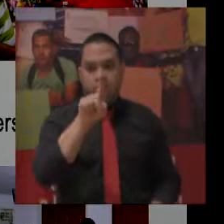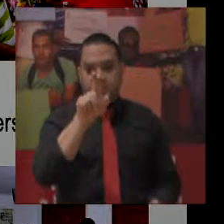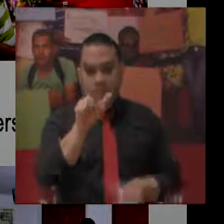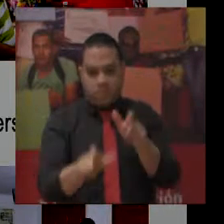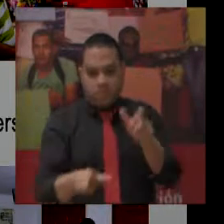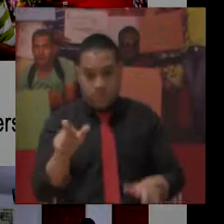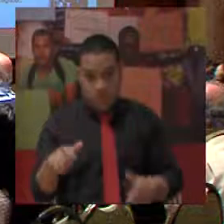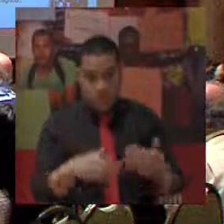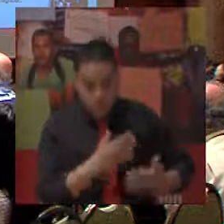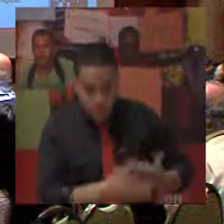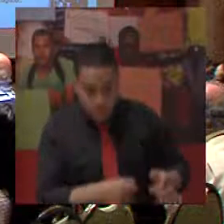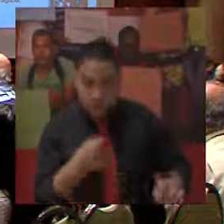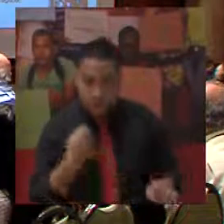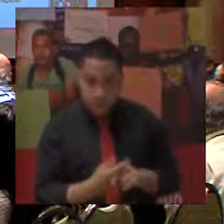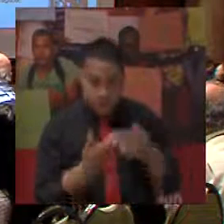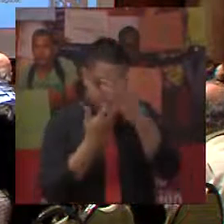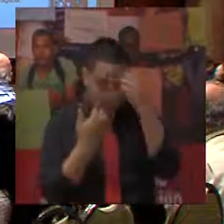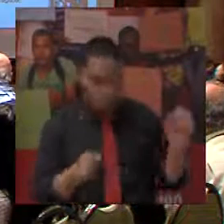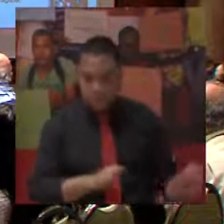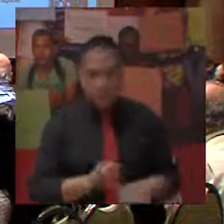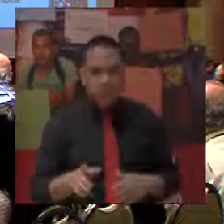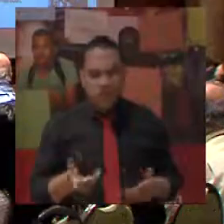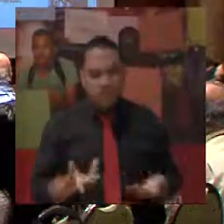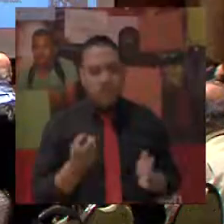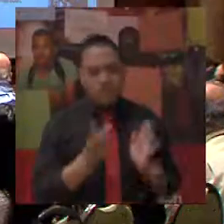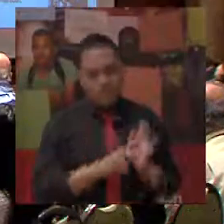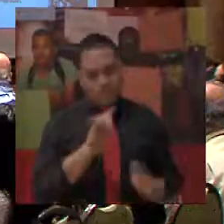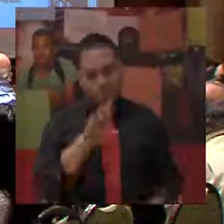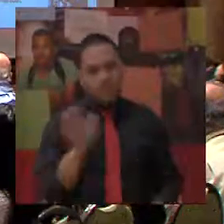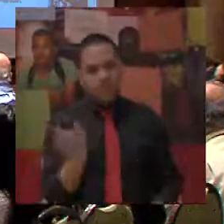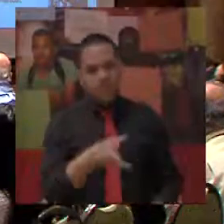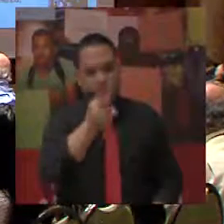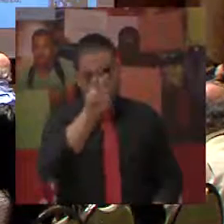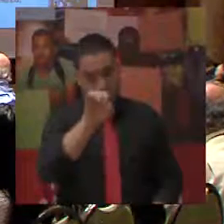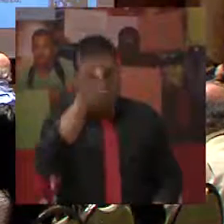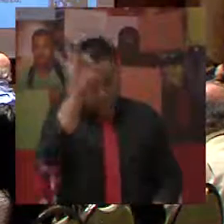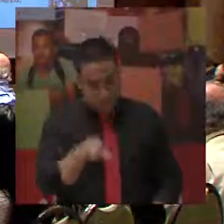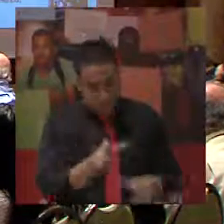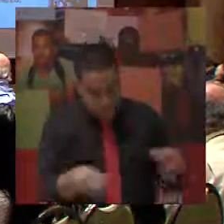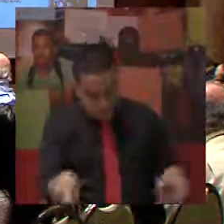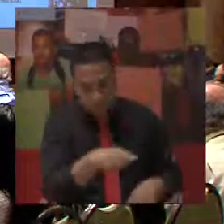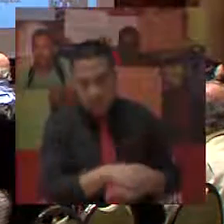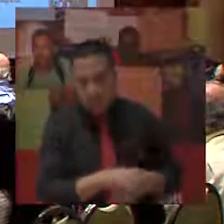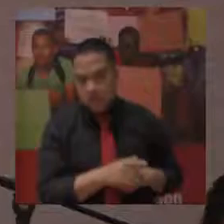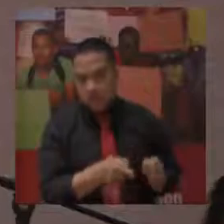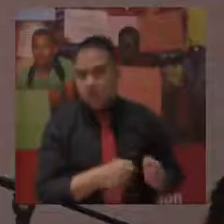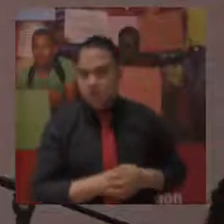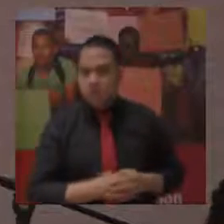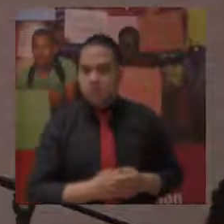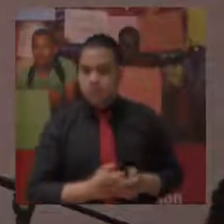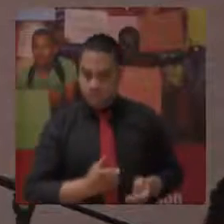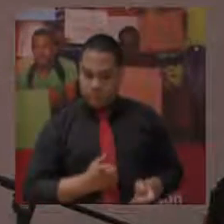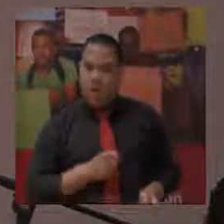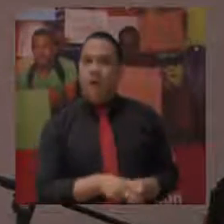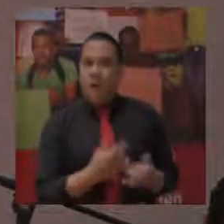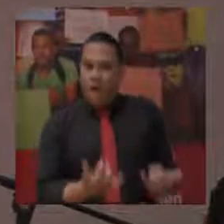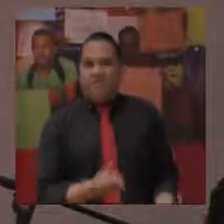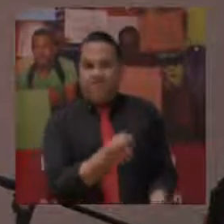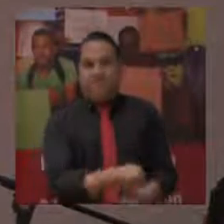en el 2015. El 70% de esas personas aproximadamente consiguieron un trabajo y hoy